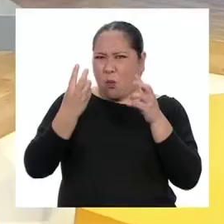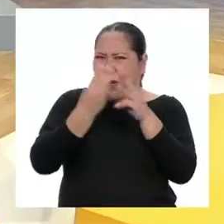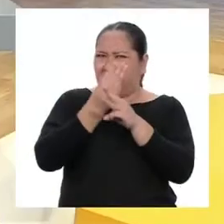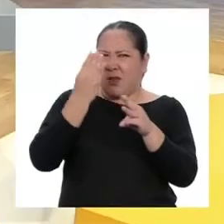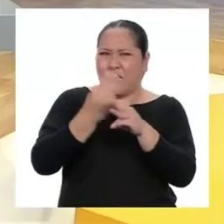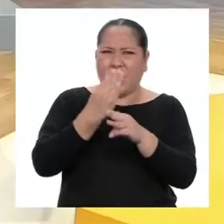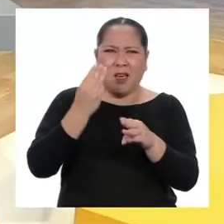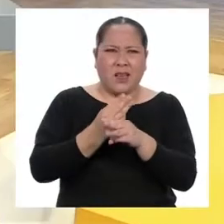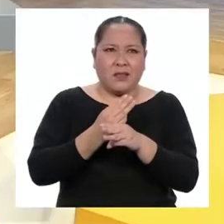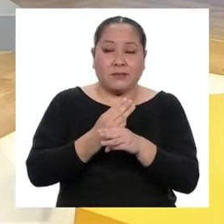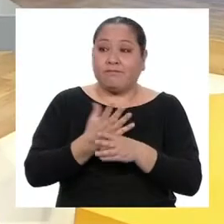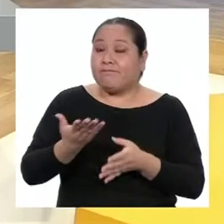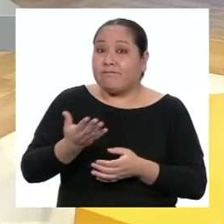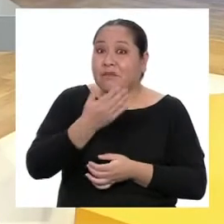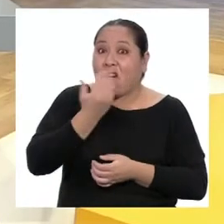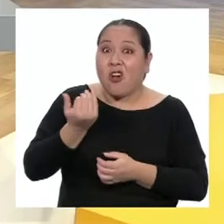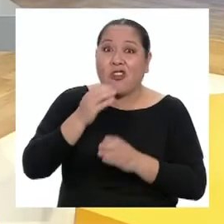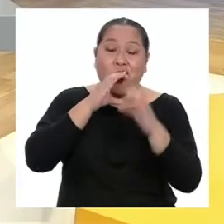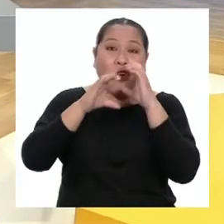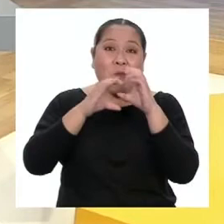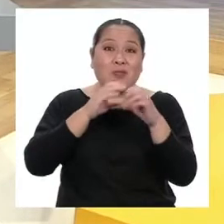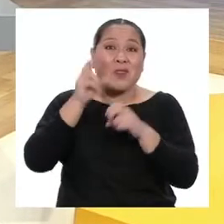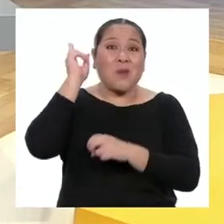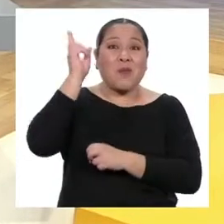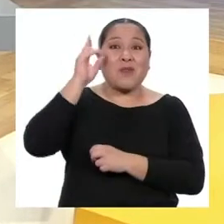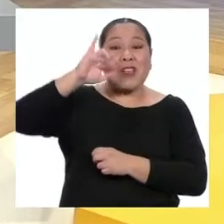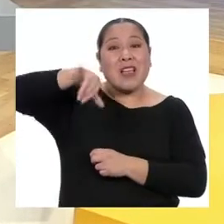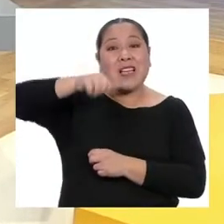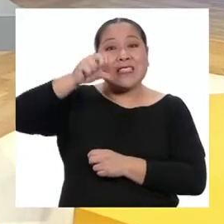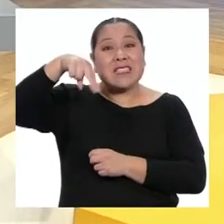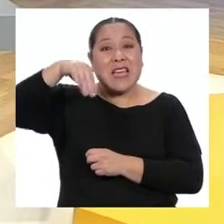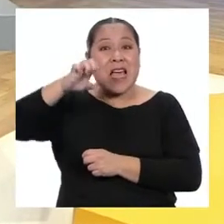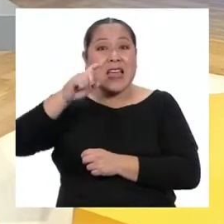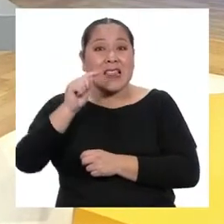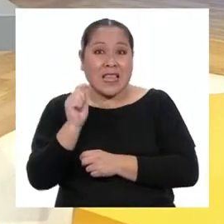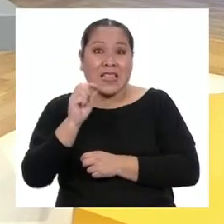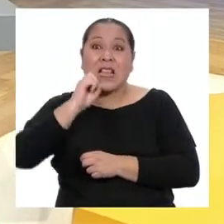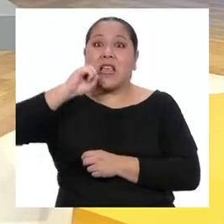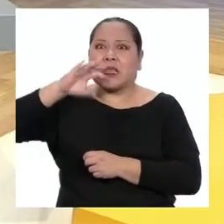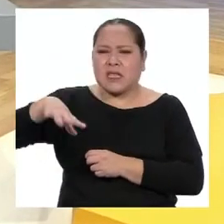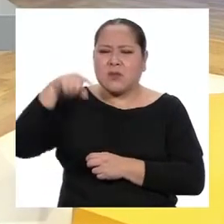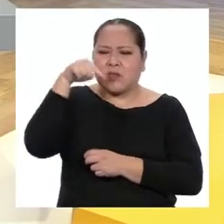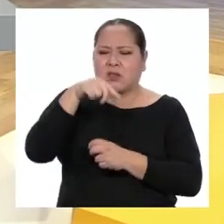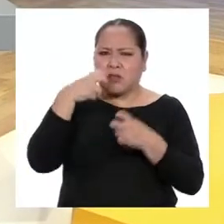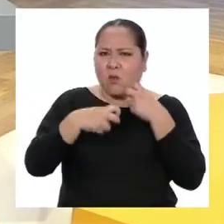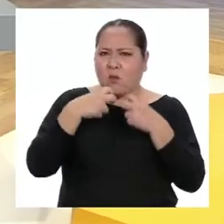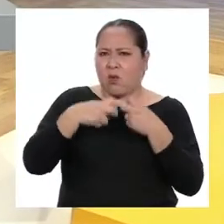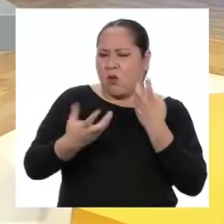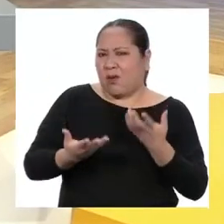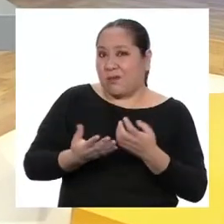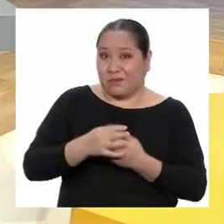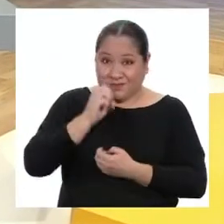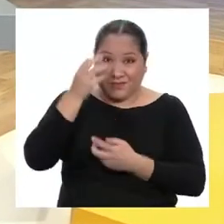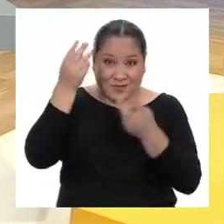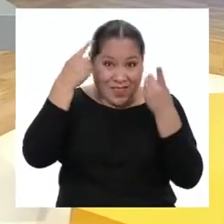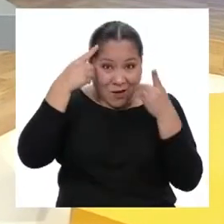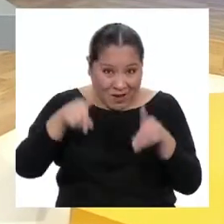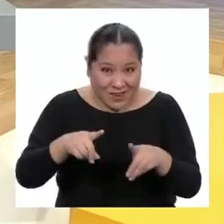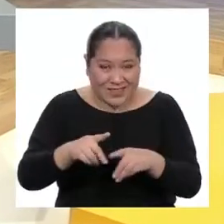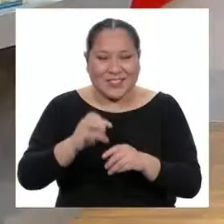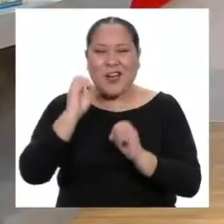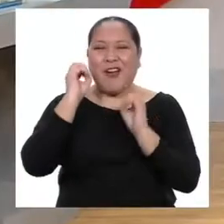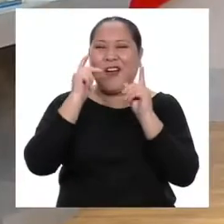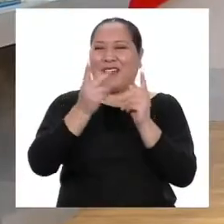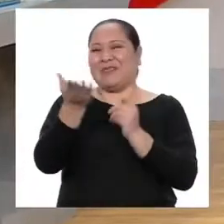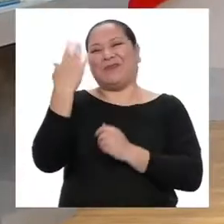matemática. Mejor hablemos con la profesora Janet Suárez y le planteamos nuestra disyuntiva. ¿Están de acuerdo? ¡Genial! Vamos